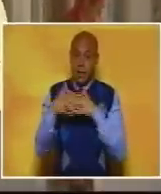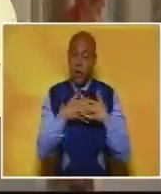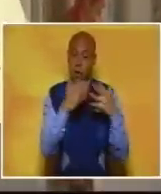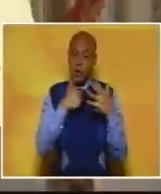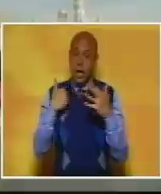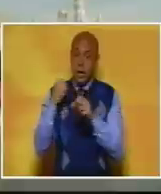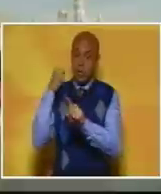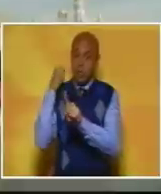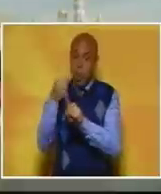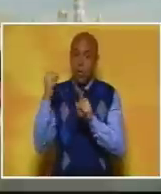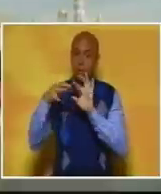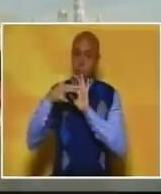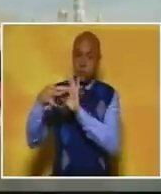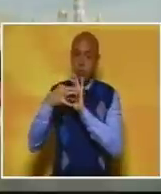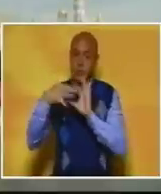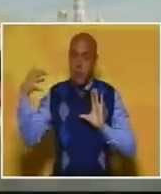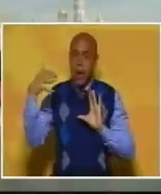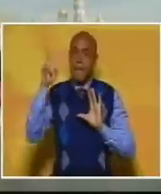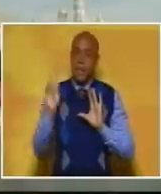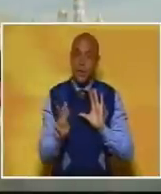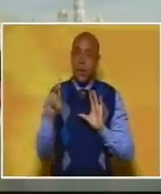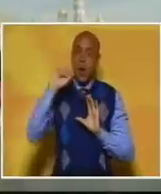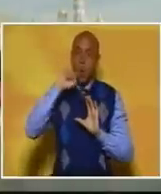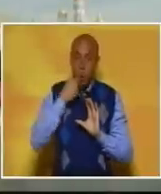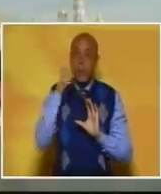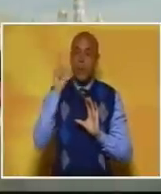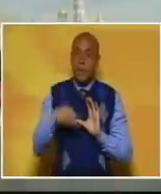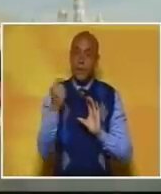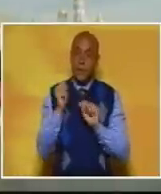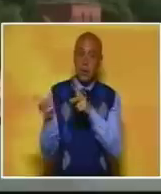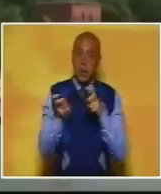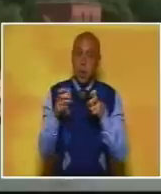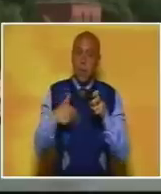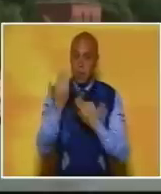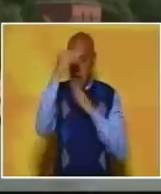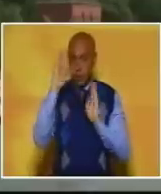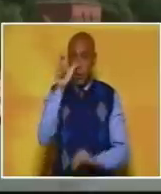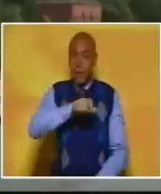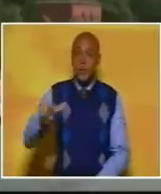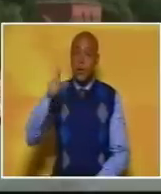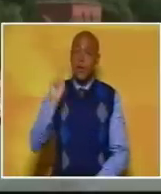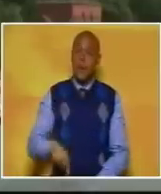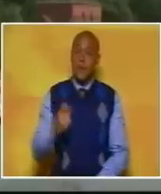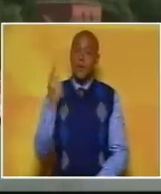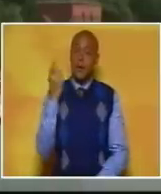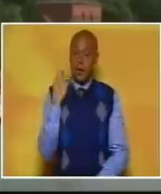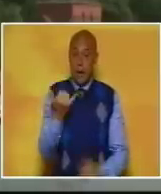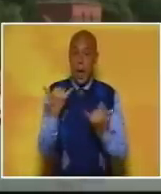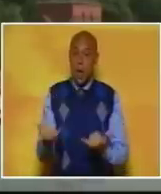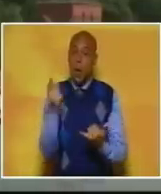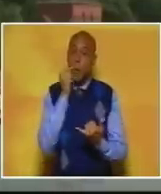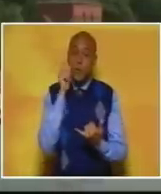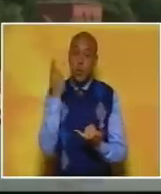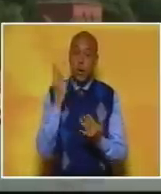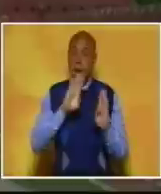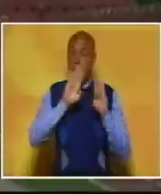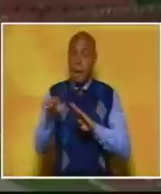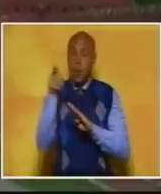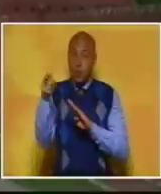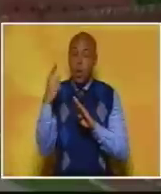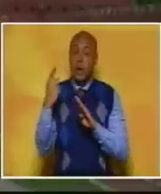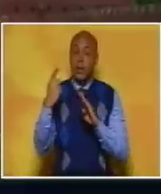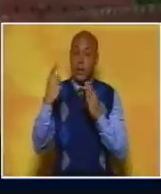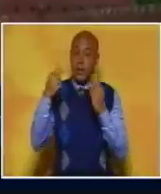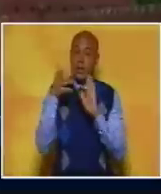relaciones bilaterales y las fuentes de ingreso del Estado venezolano para atender a la población. A su juicio, quienes apoyen las sanciones son responsables